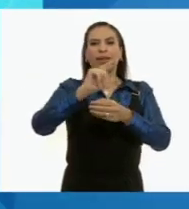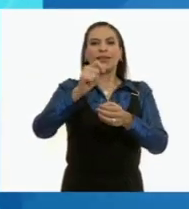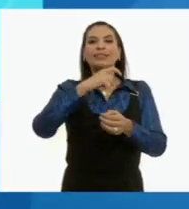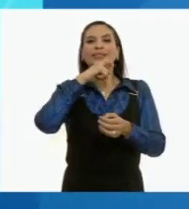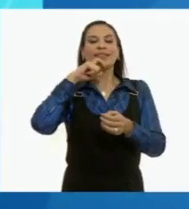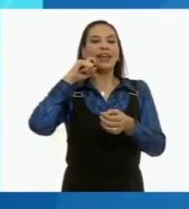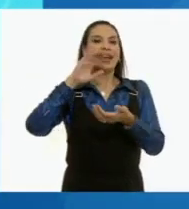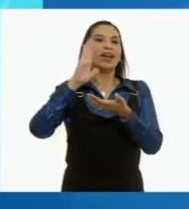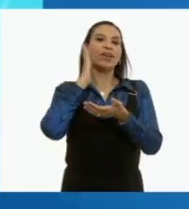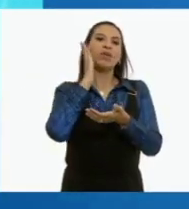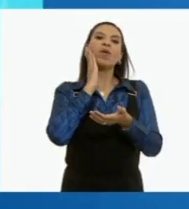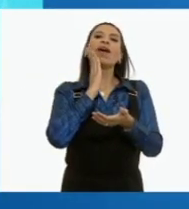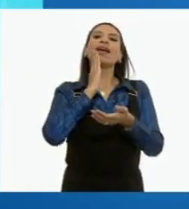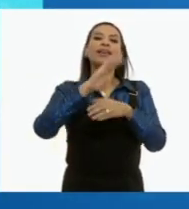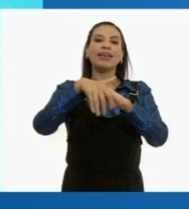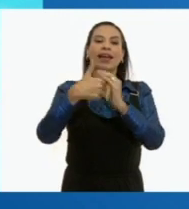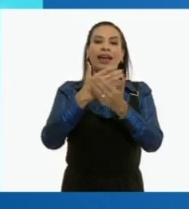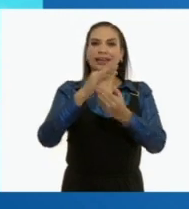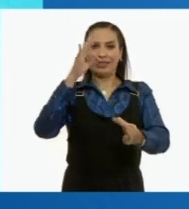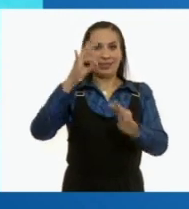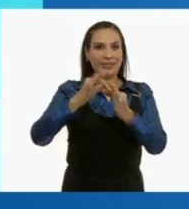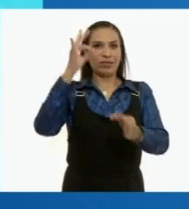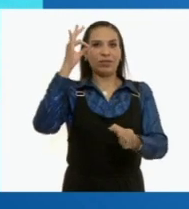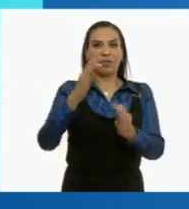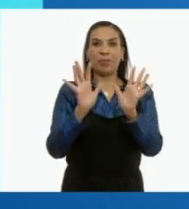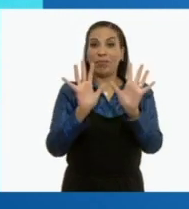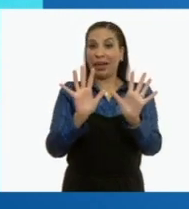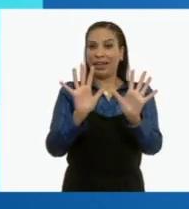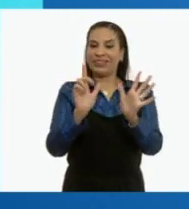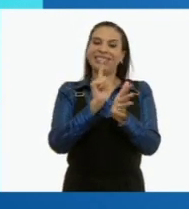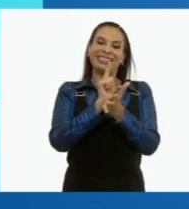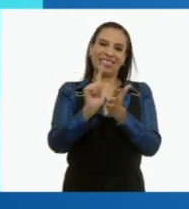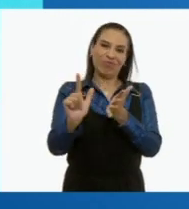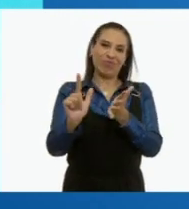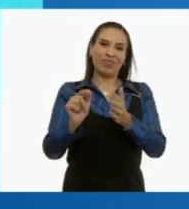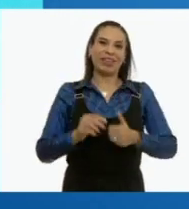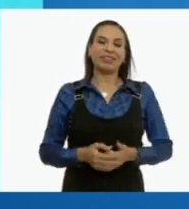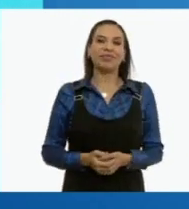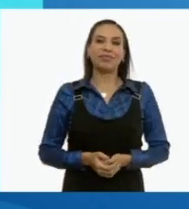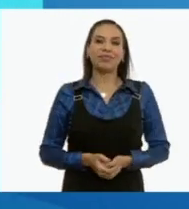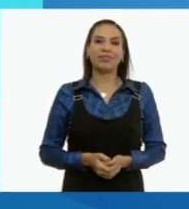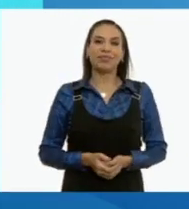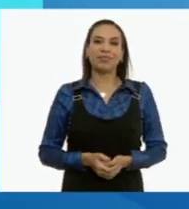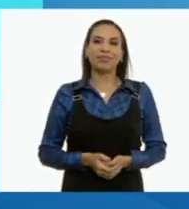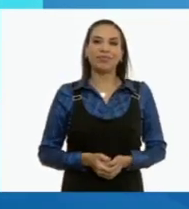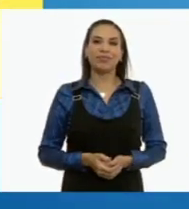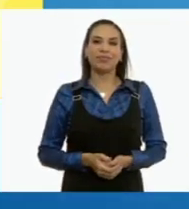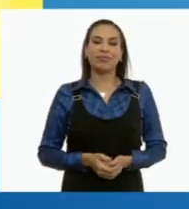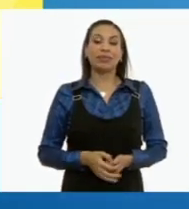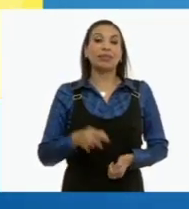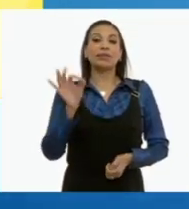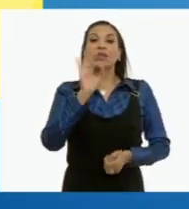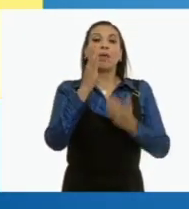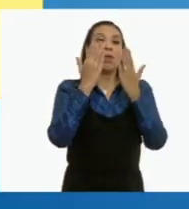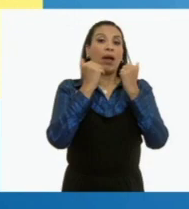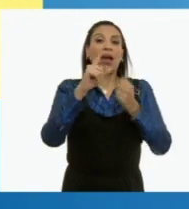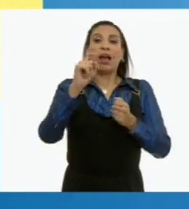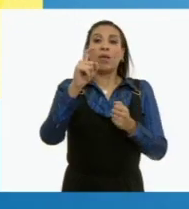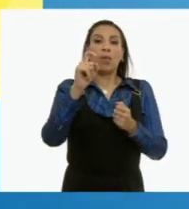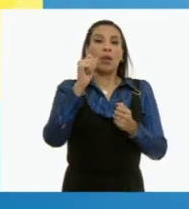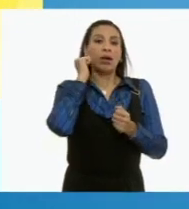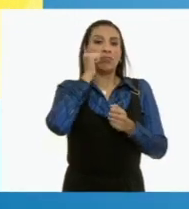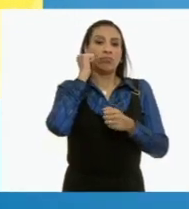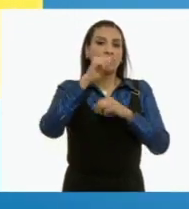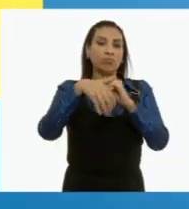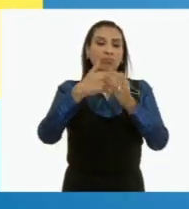Sécalas con una toalla. ¡Y listo! ¡Tus manos están limpias! Si no tienes agua y jabón,